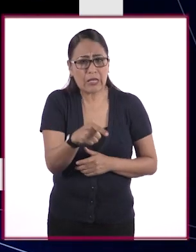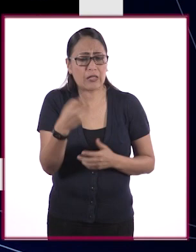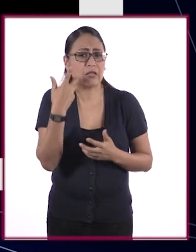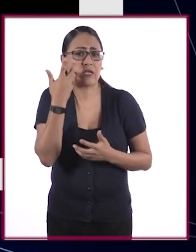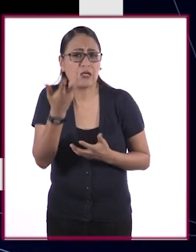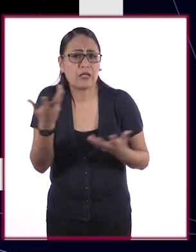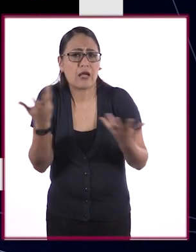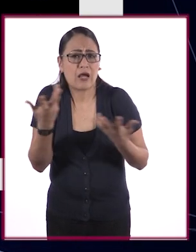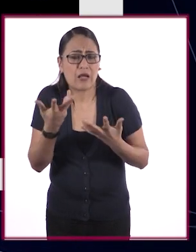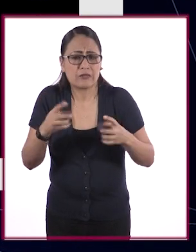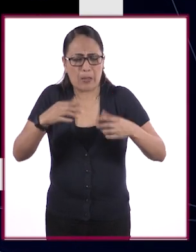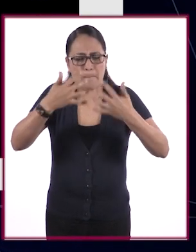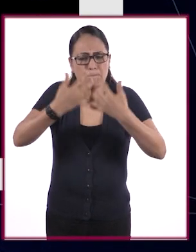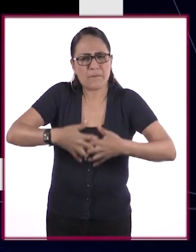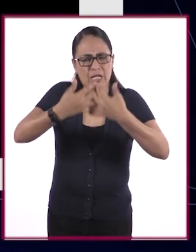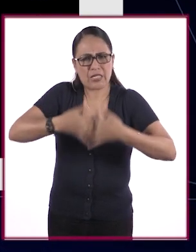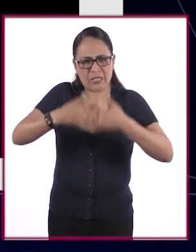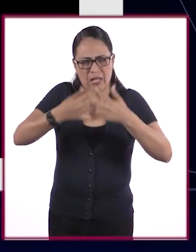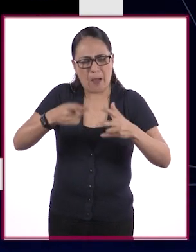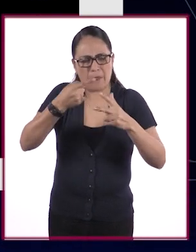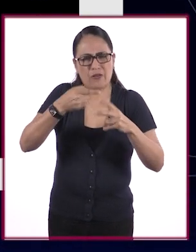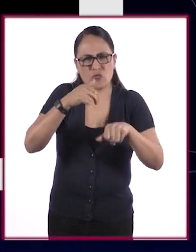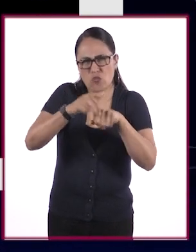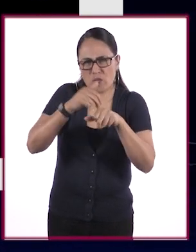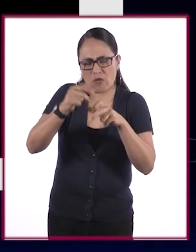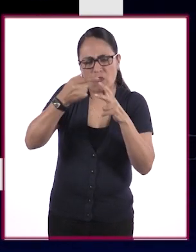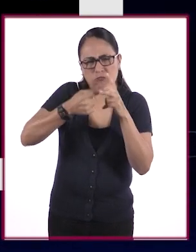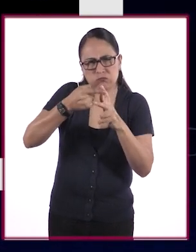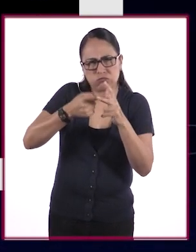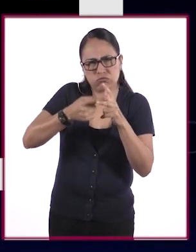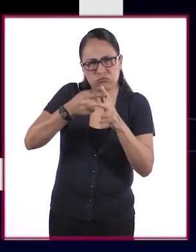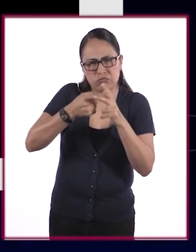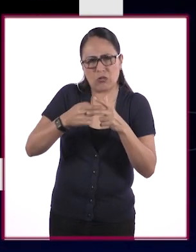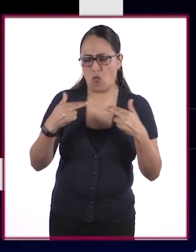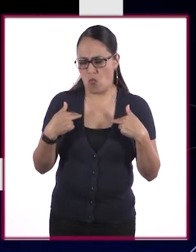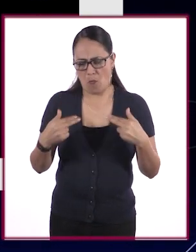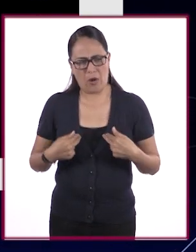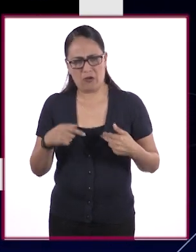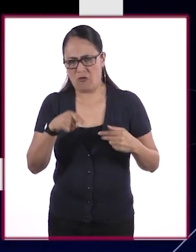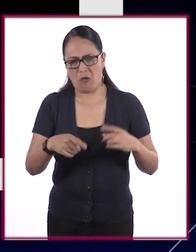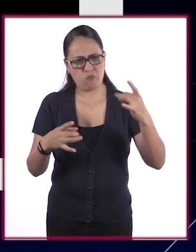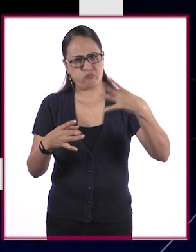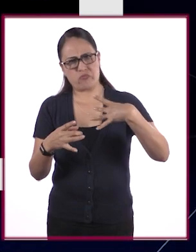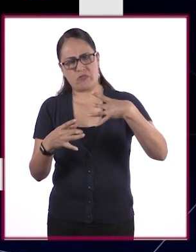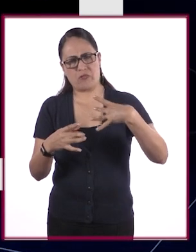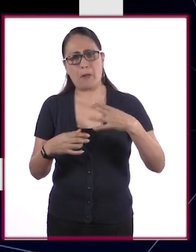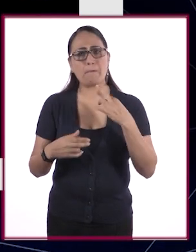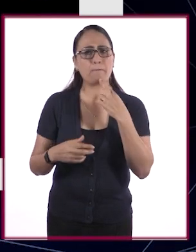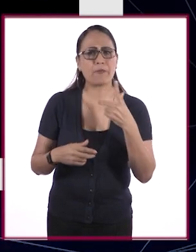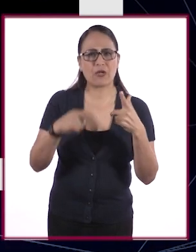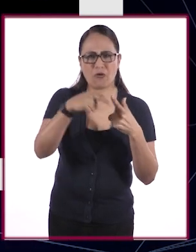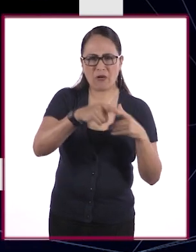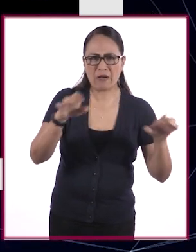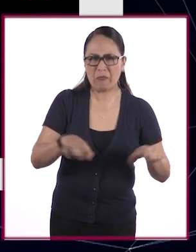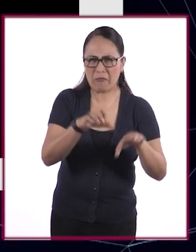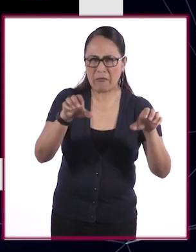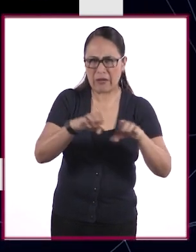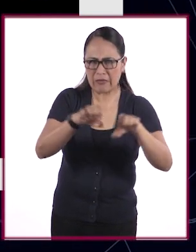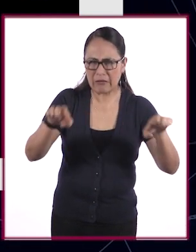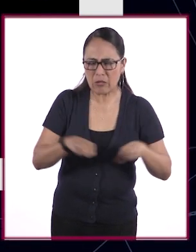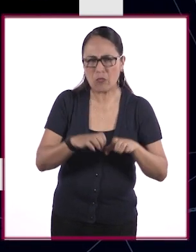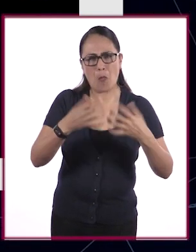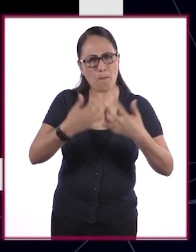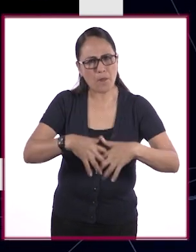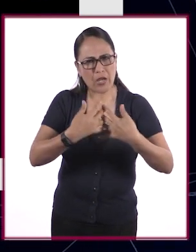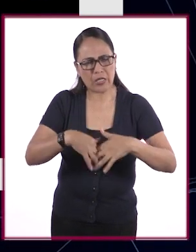hacer una máquina de calcular que pudiera ser mejor que un humano, que pudiera hacer muchos cálculos